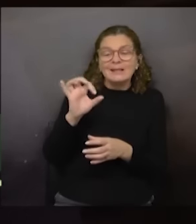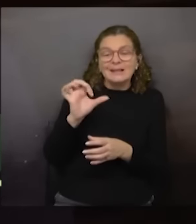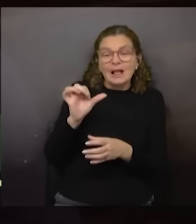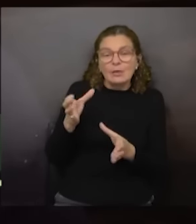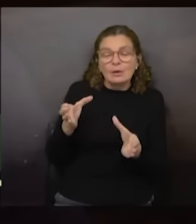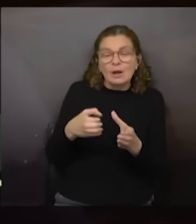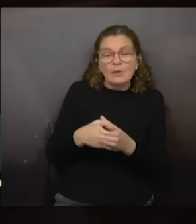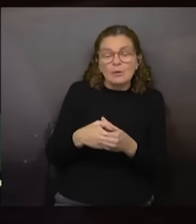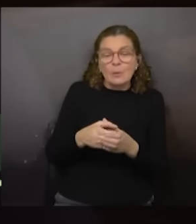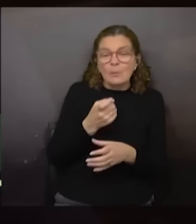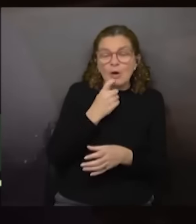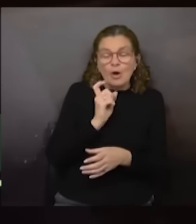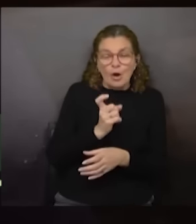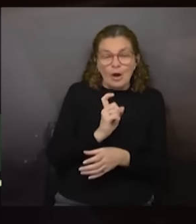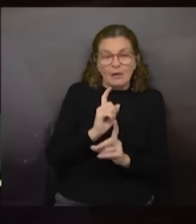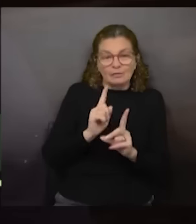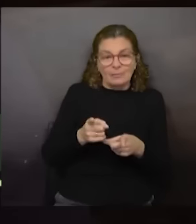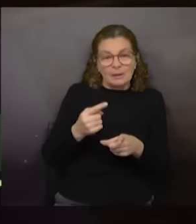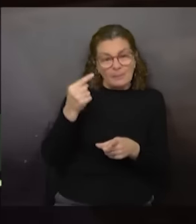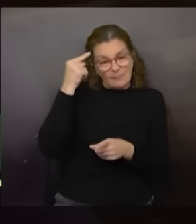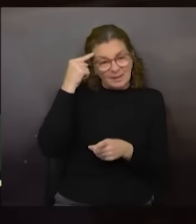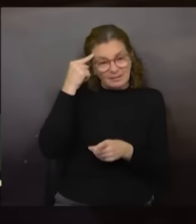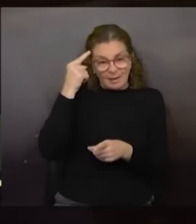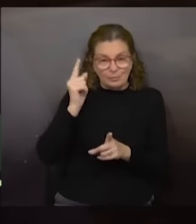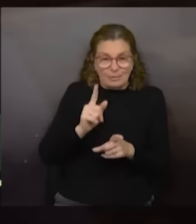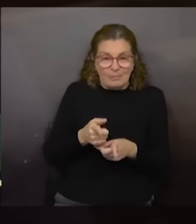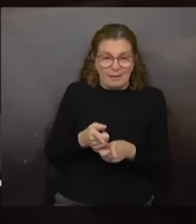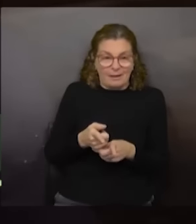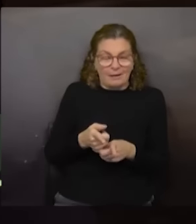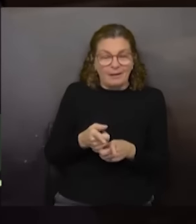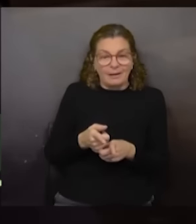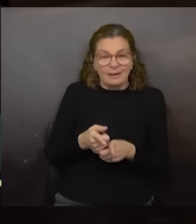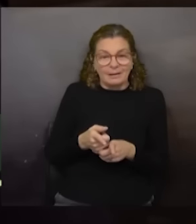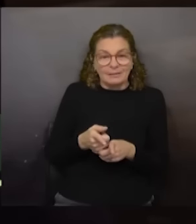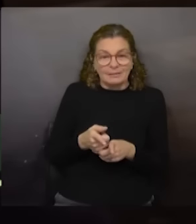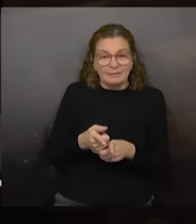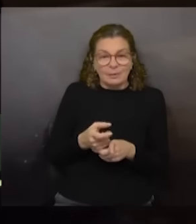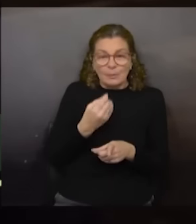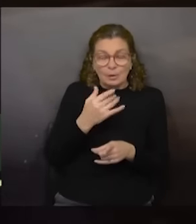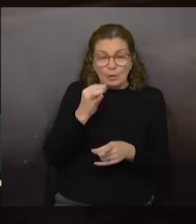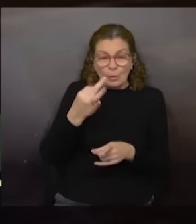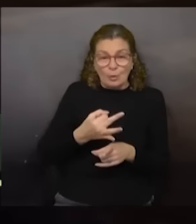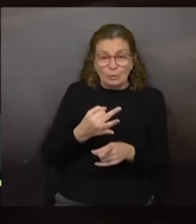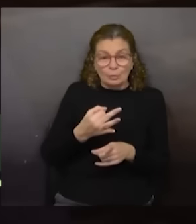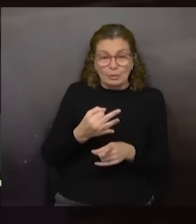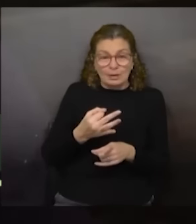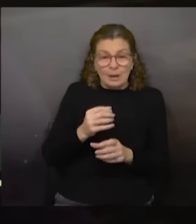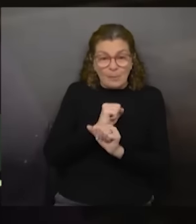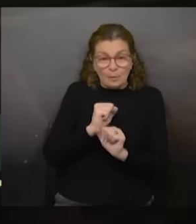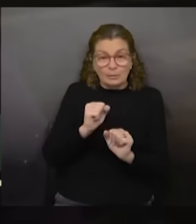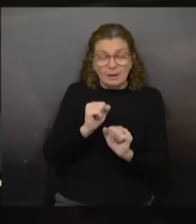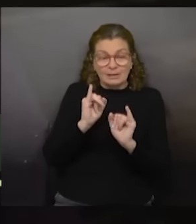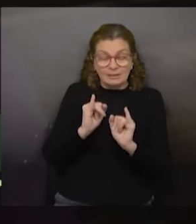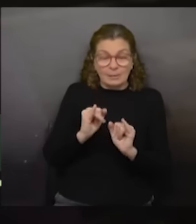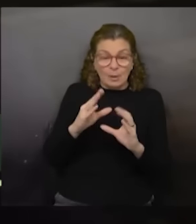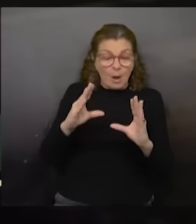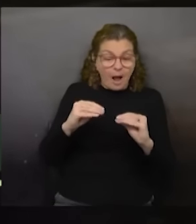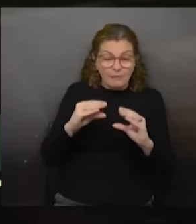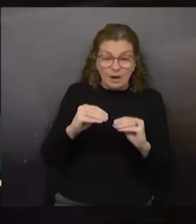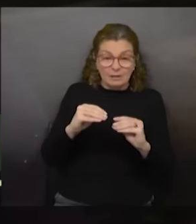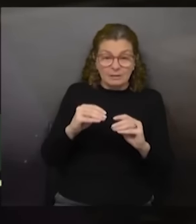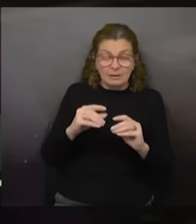de nuestro partido Colorado y creemos pertinente que este bueno justamente que se dé la posibilidad para que se pueda tratar el